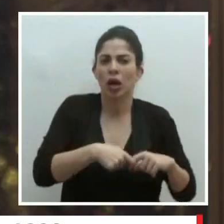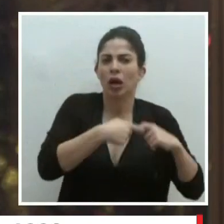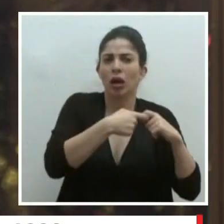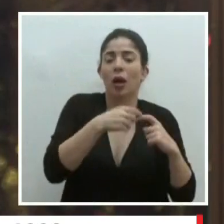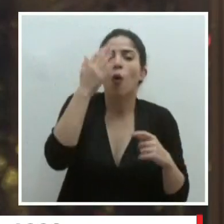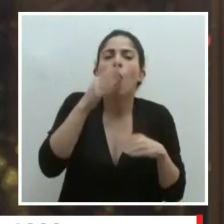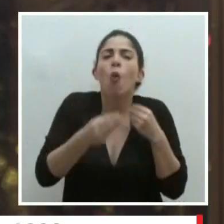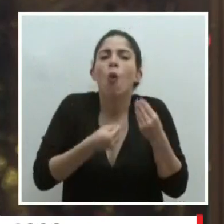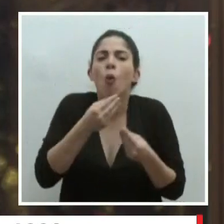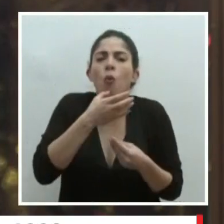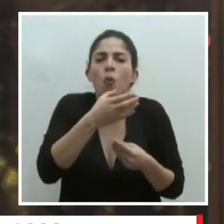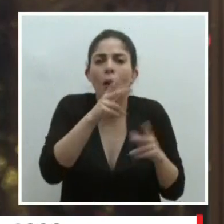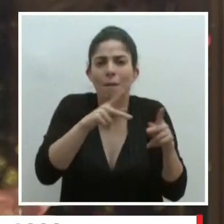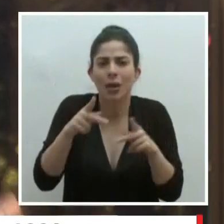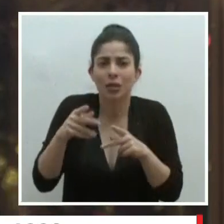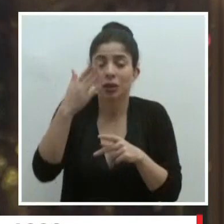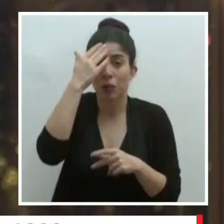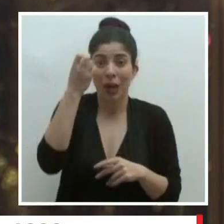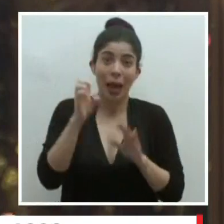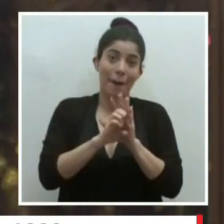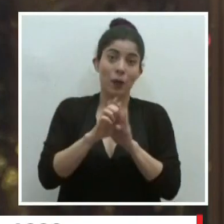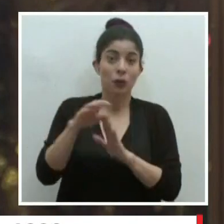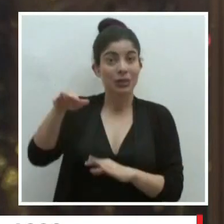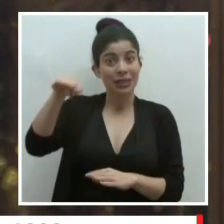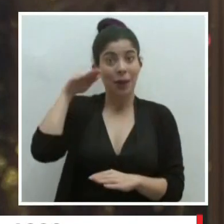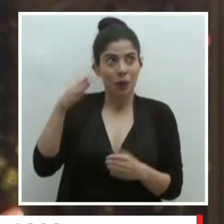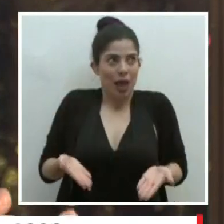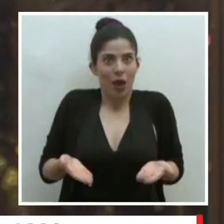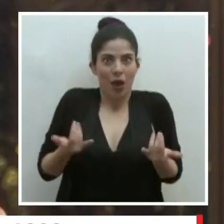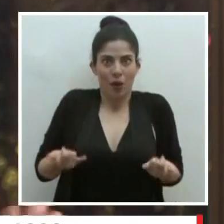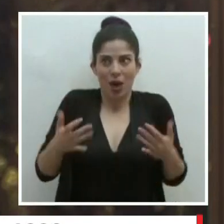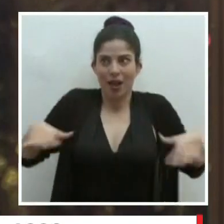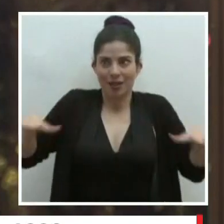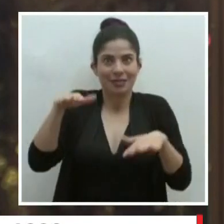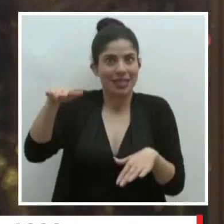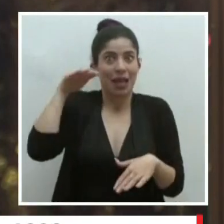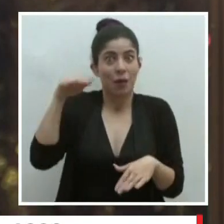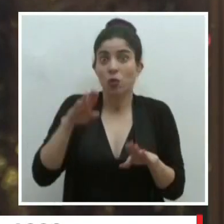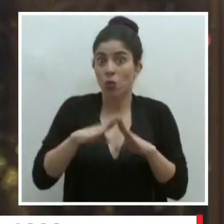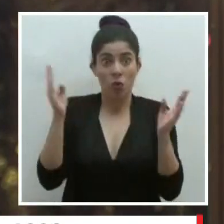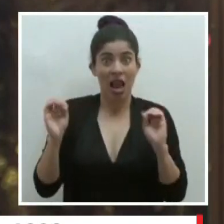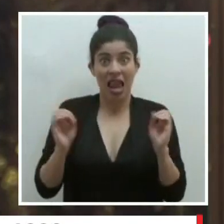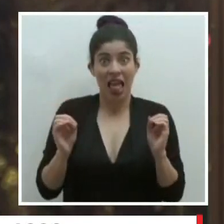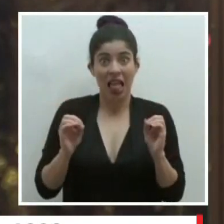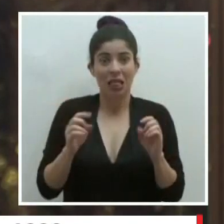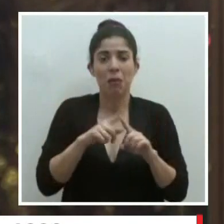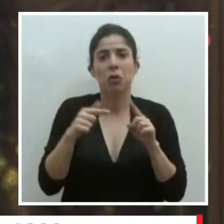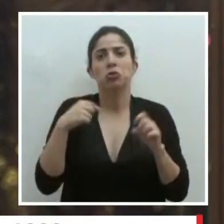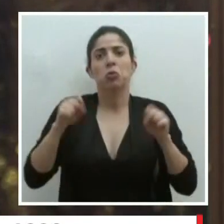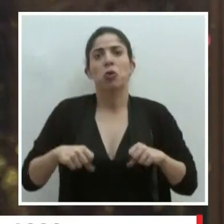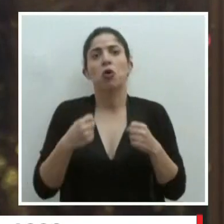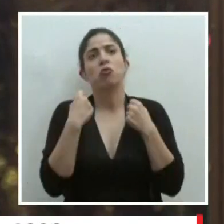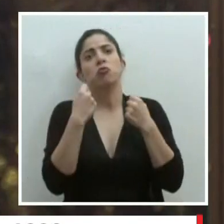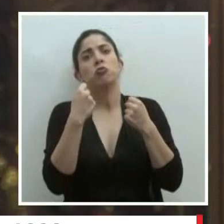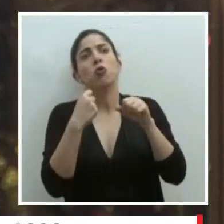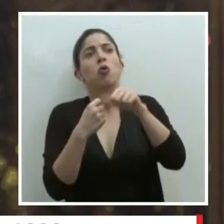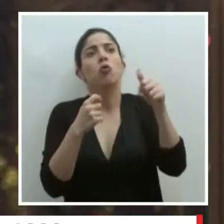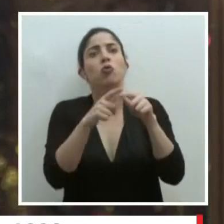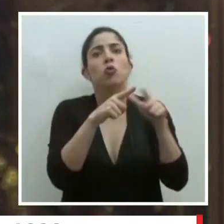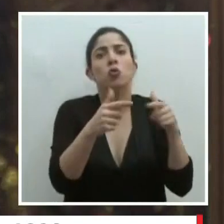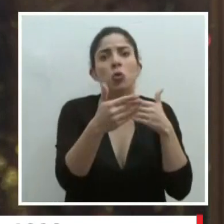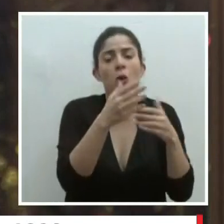para los habitantes, porque si en Zapote, por ejemplo, donde estamos acá ubicados, no abren, sí me puedo trasladar a otro cantón más cercano,